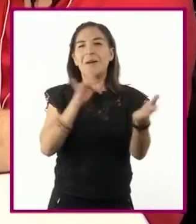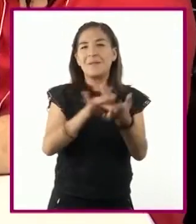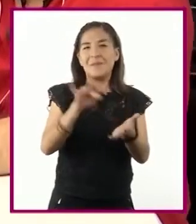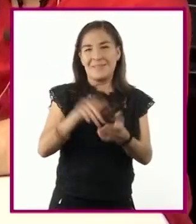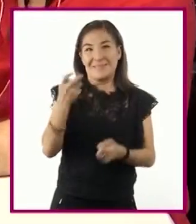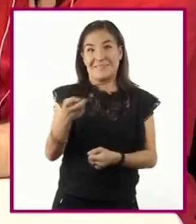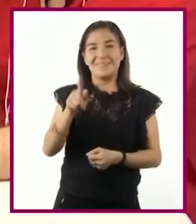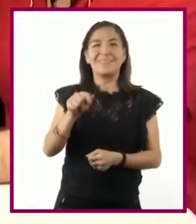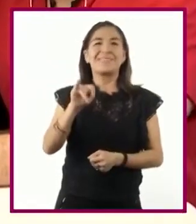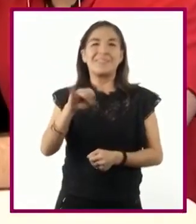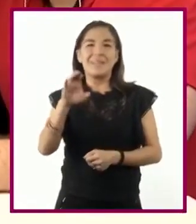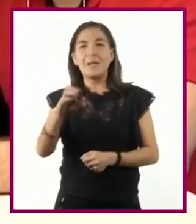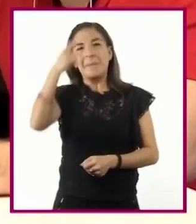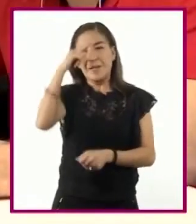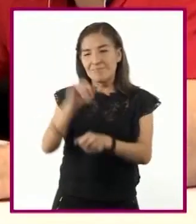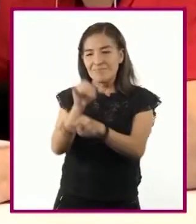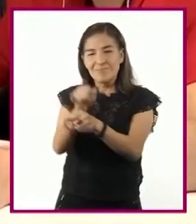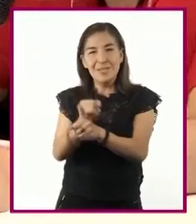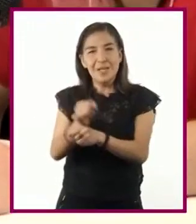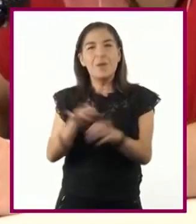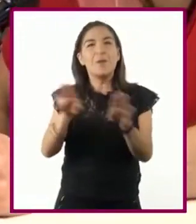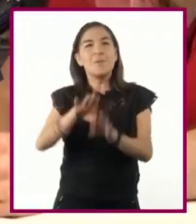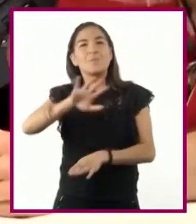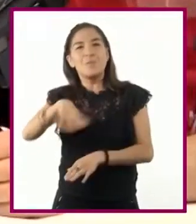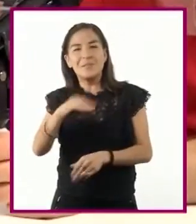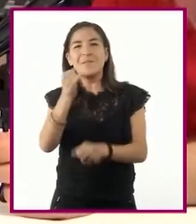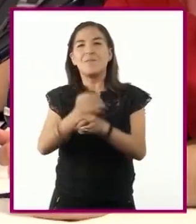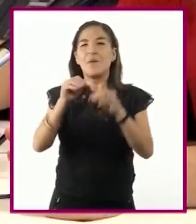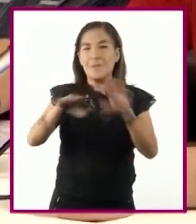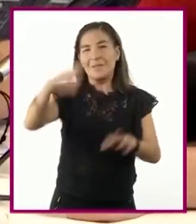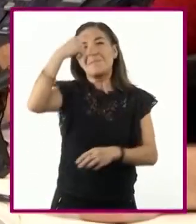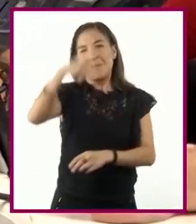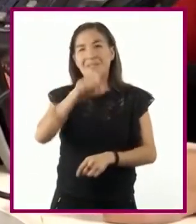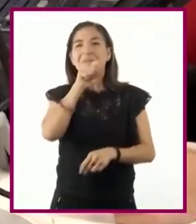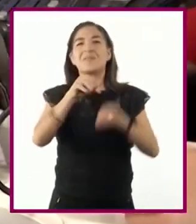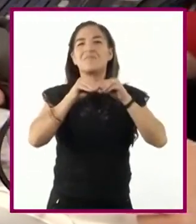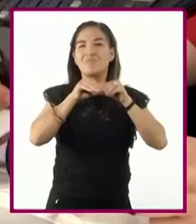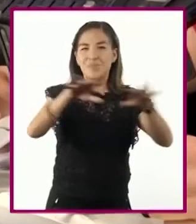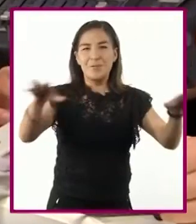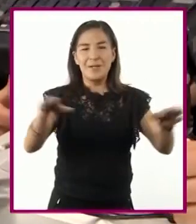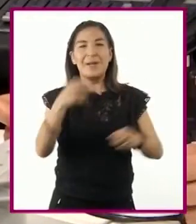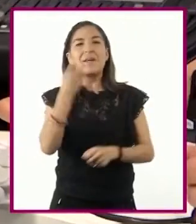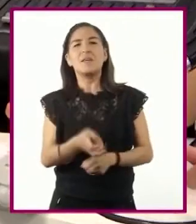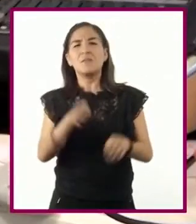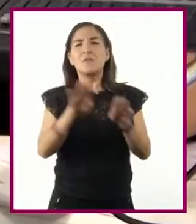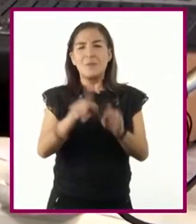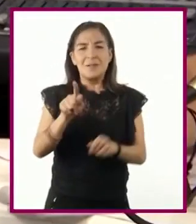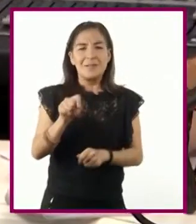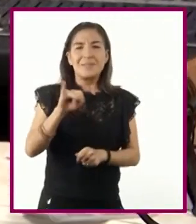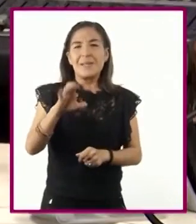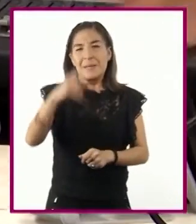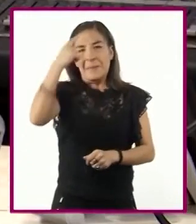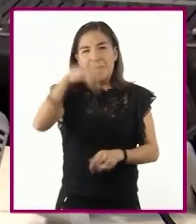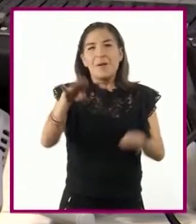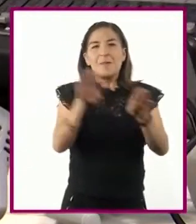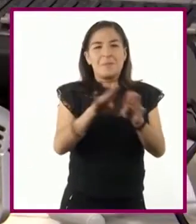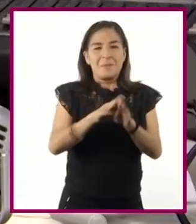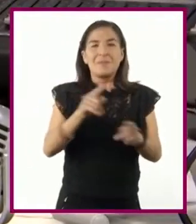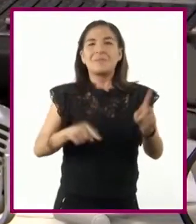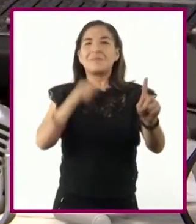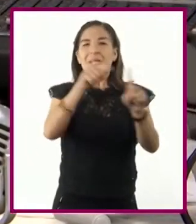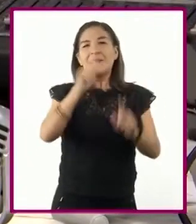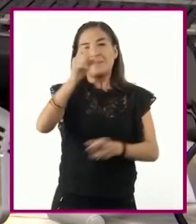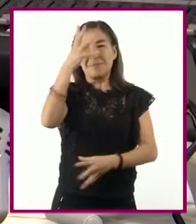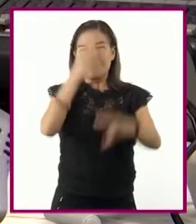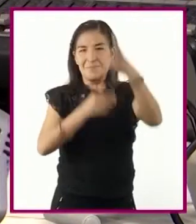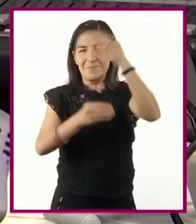TIC, tanto para buscar información como para difundirla. Las TIC permiten creatividad y autonomía en el proceso